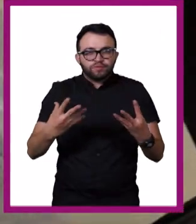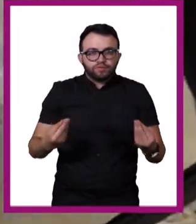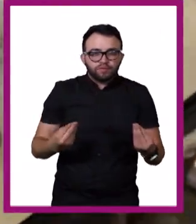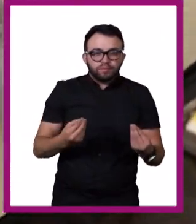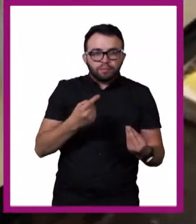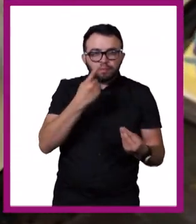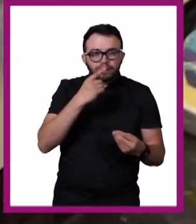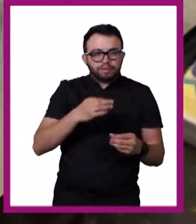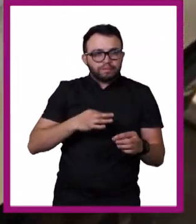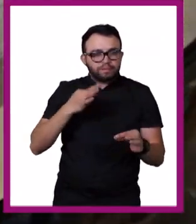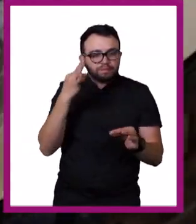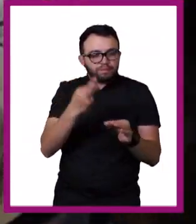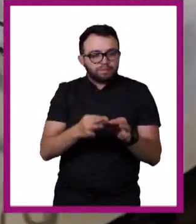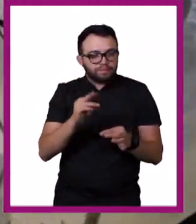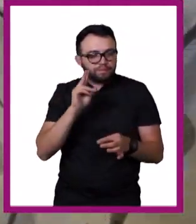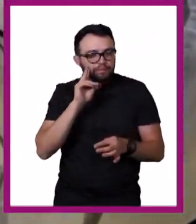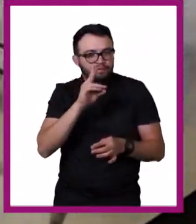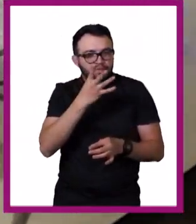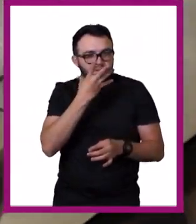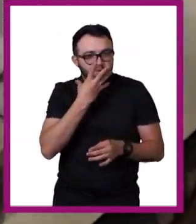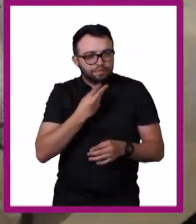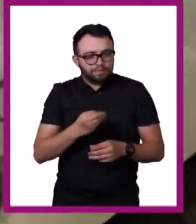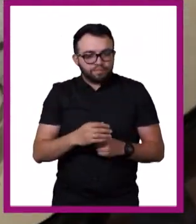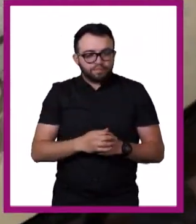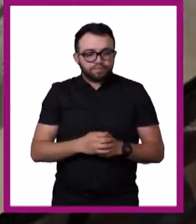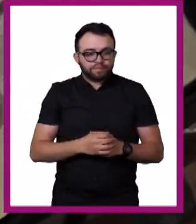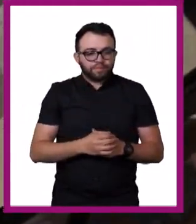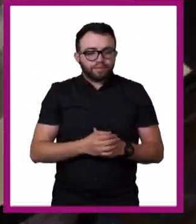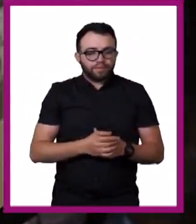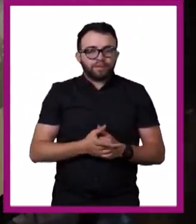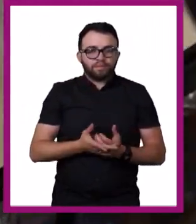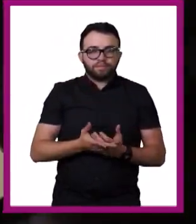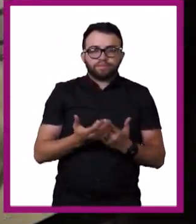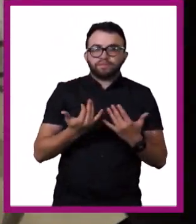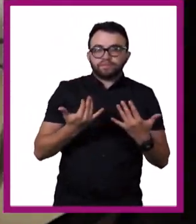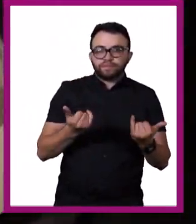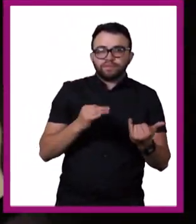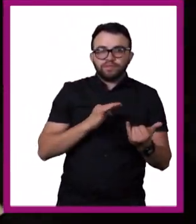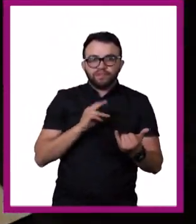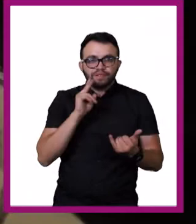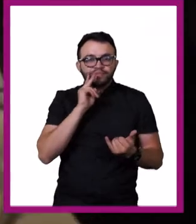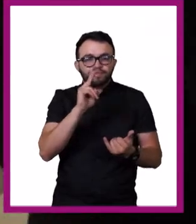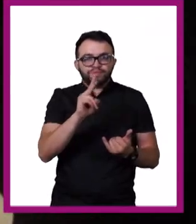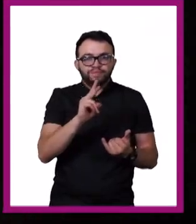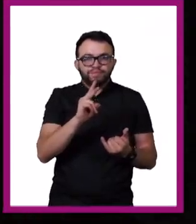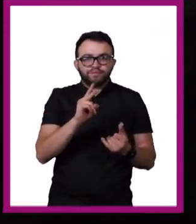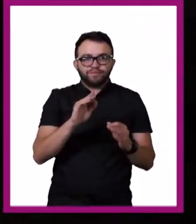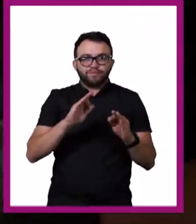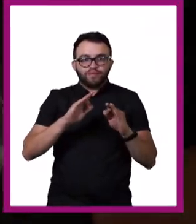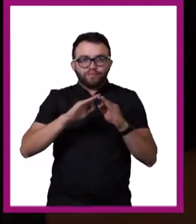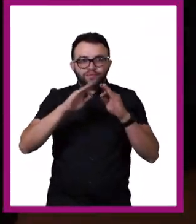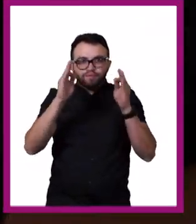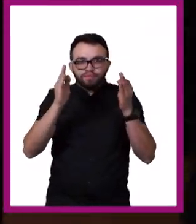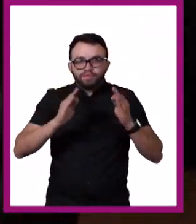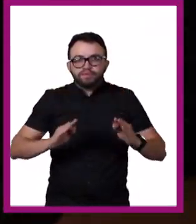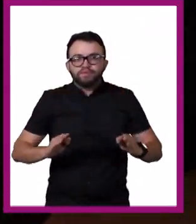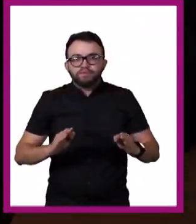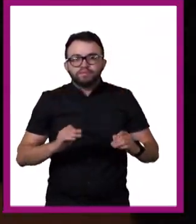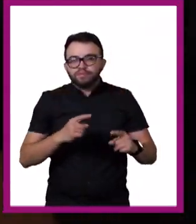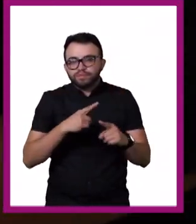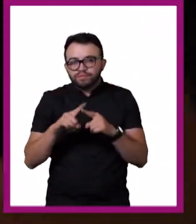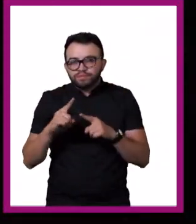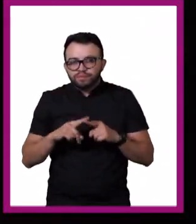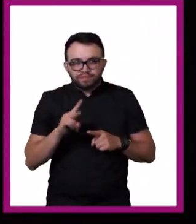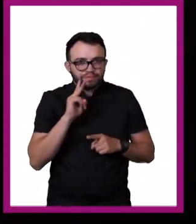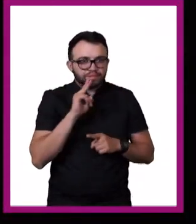La vamos reafirmando. Ah, mire, sí. Ya podemos apreciar, ¿no? Sí. Es como un filtro, ¿no? Que tiene Exacto.